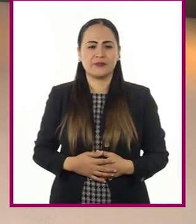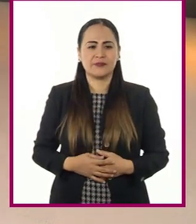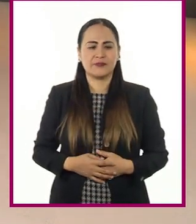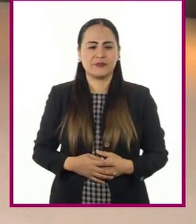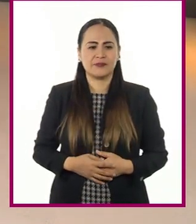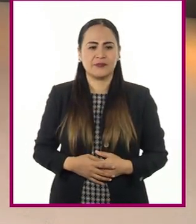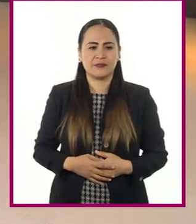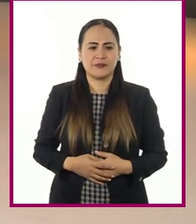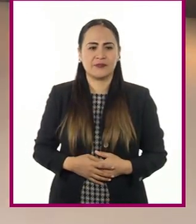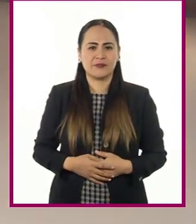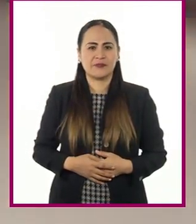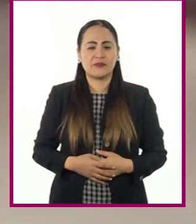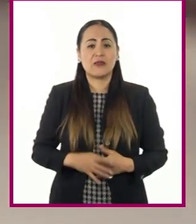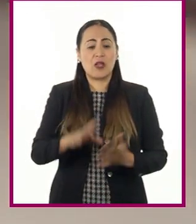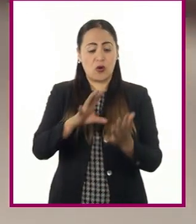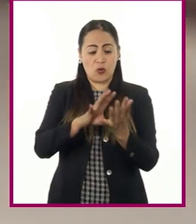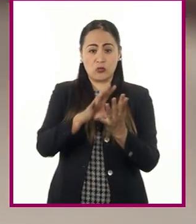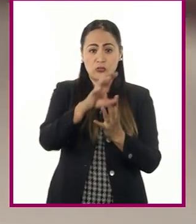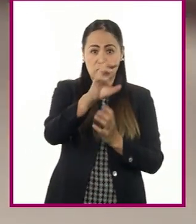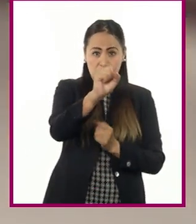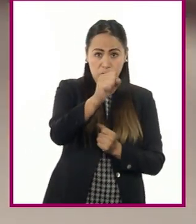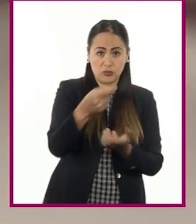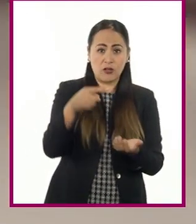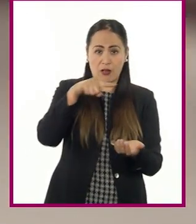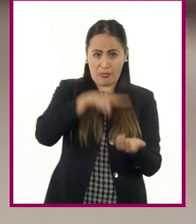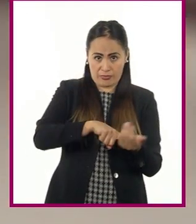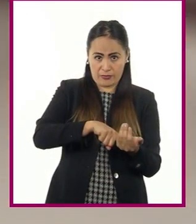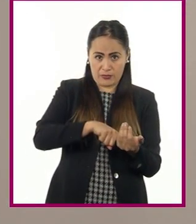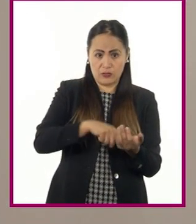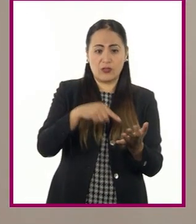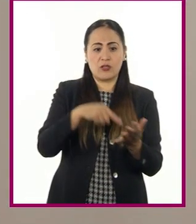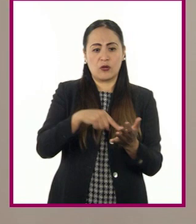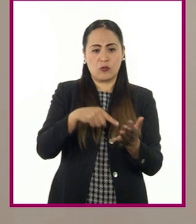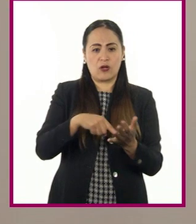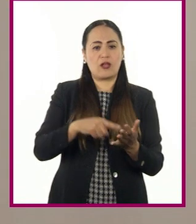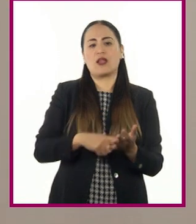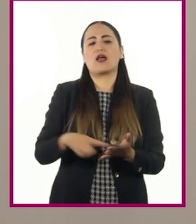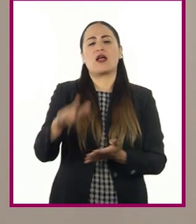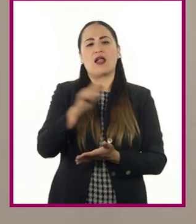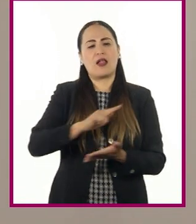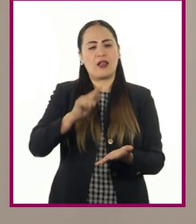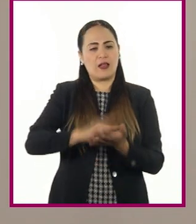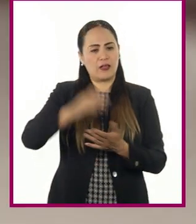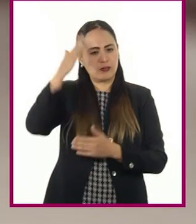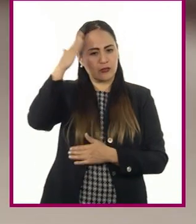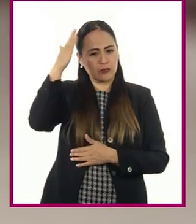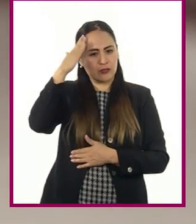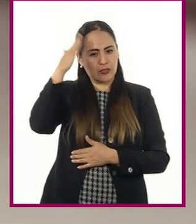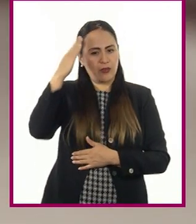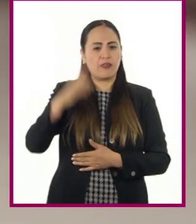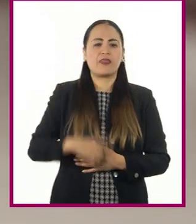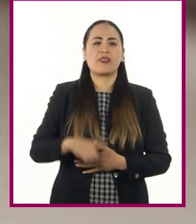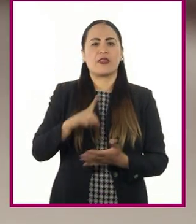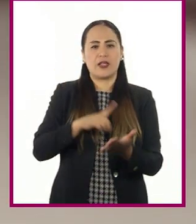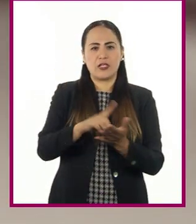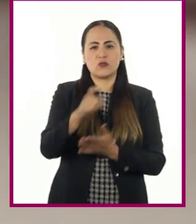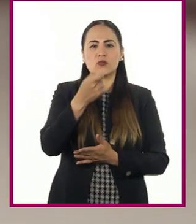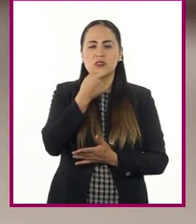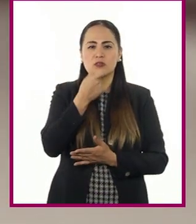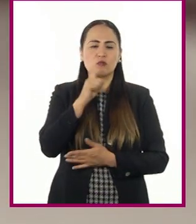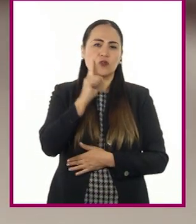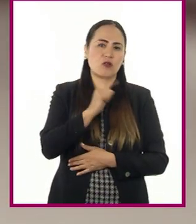En nuestra Constitución y en la Ley General de los Derechos de las Niñas, Niños y